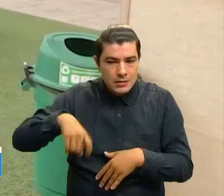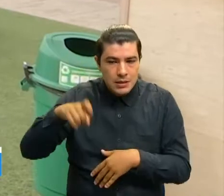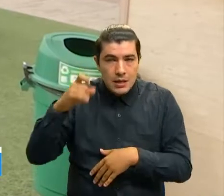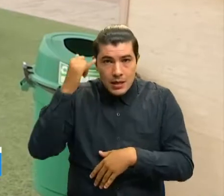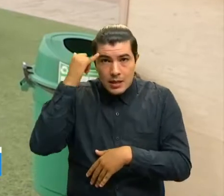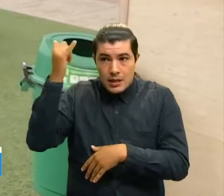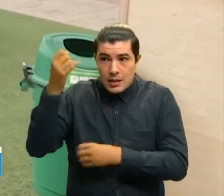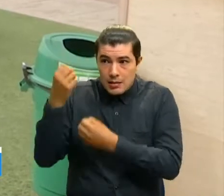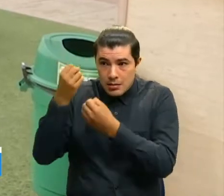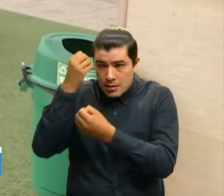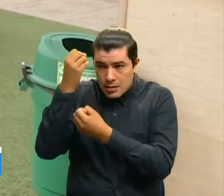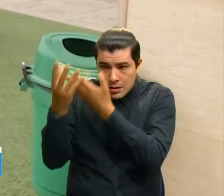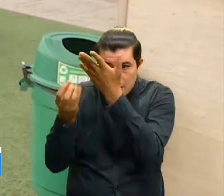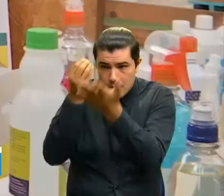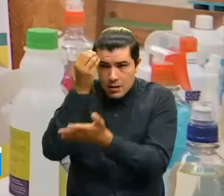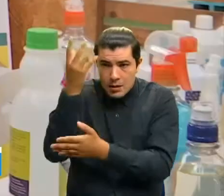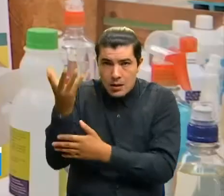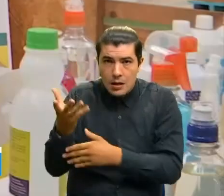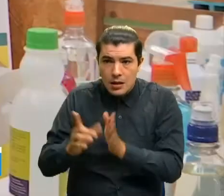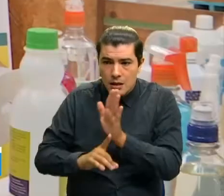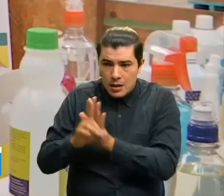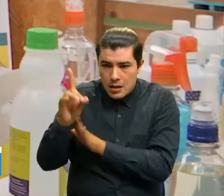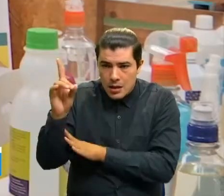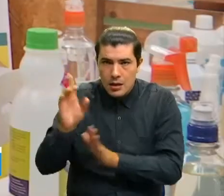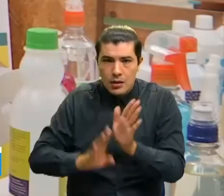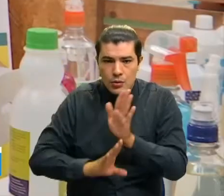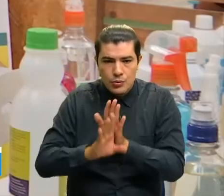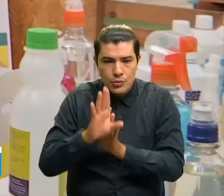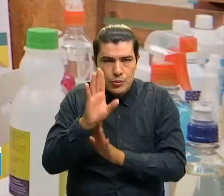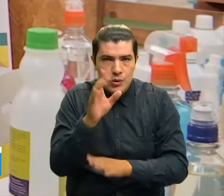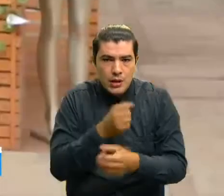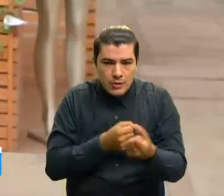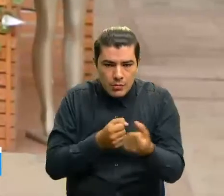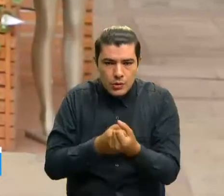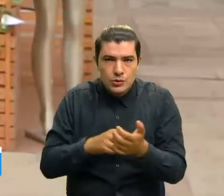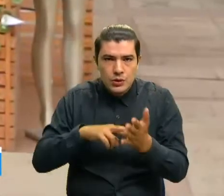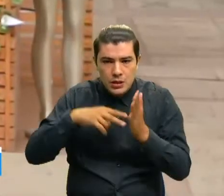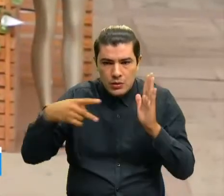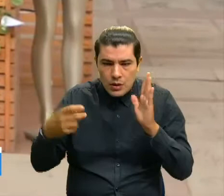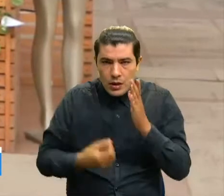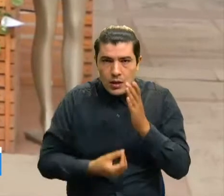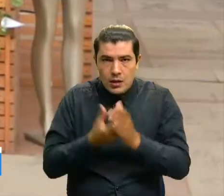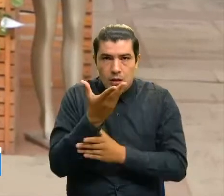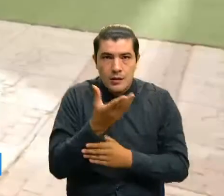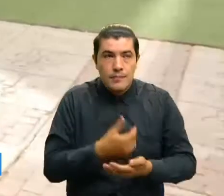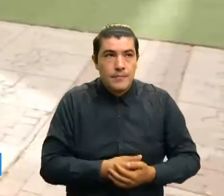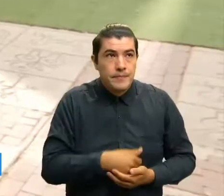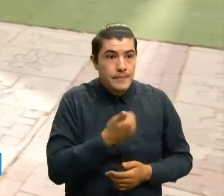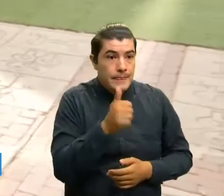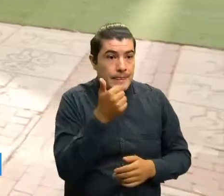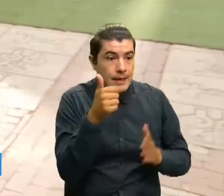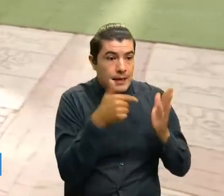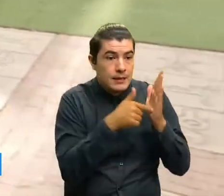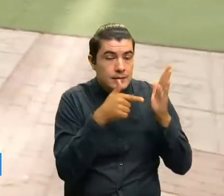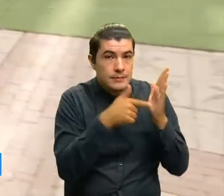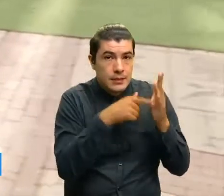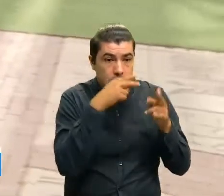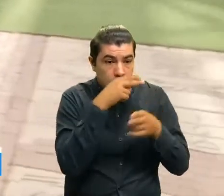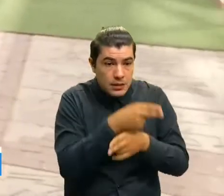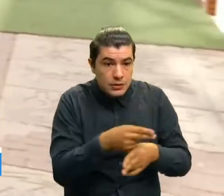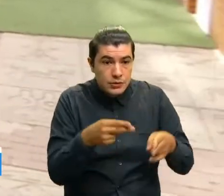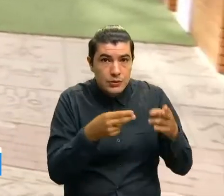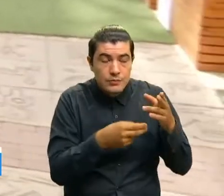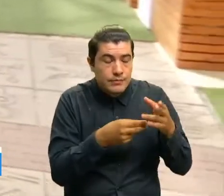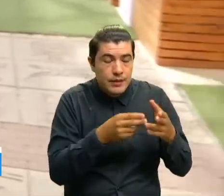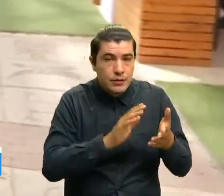innovación, desarrollo, apostarle al crecimiento, apostarle a nuevas tecnologías. Más de 10.000 nuevos empleos se generaron en